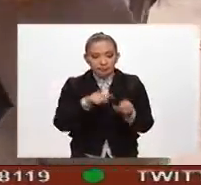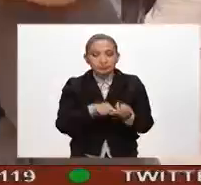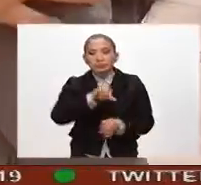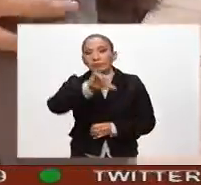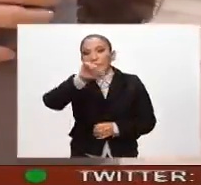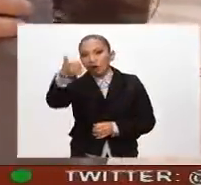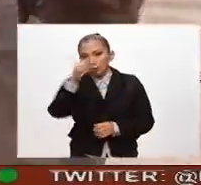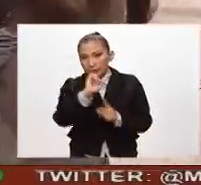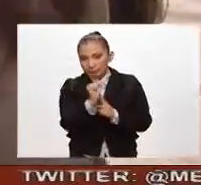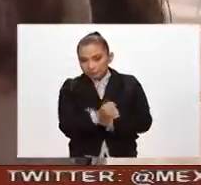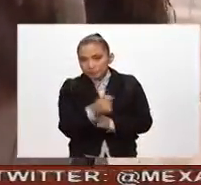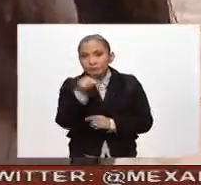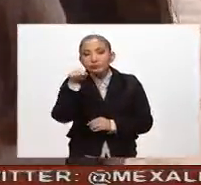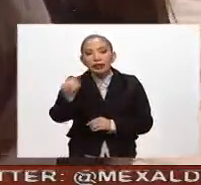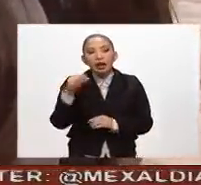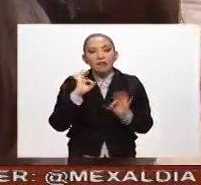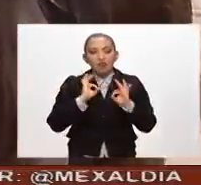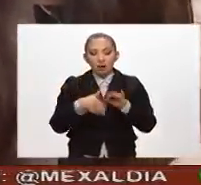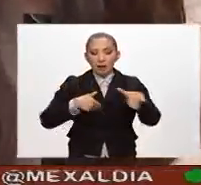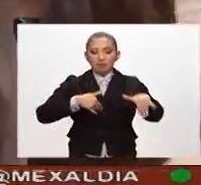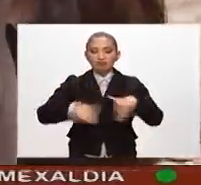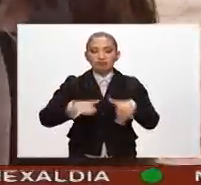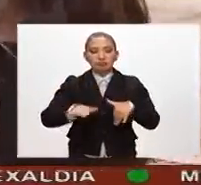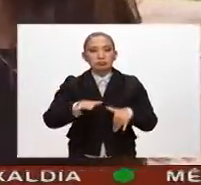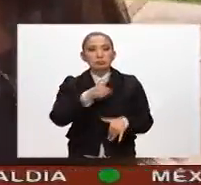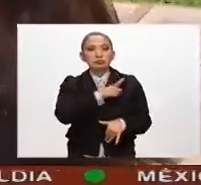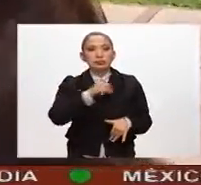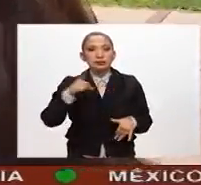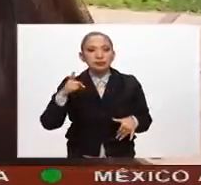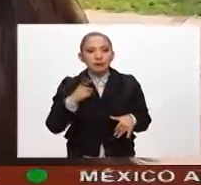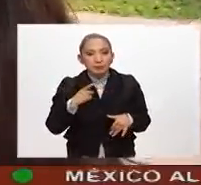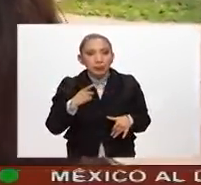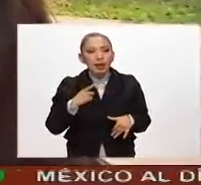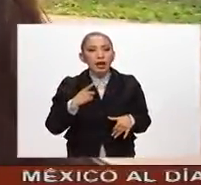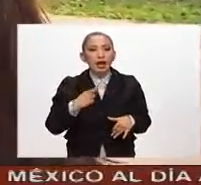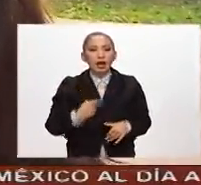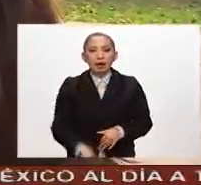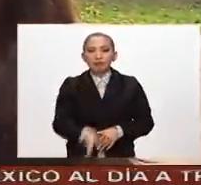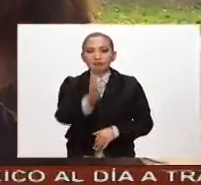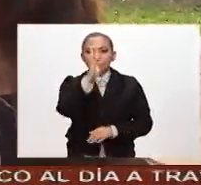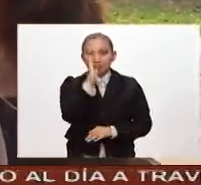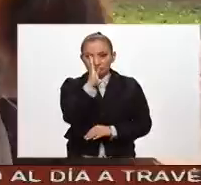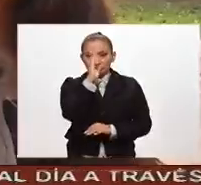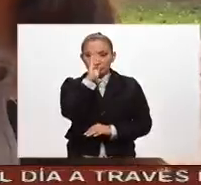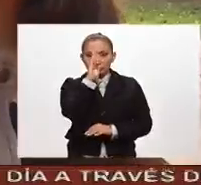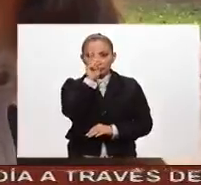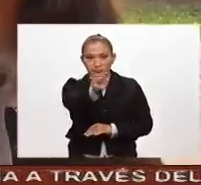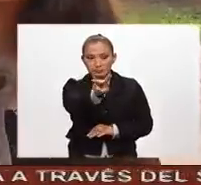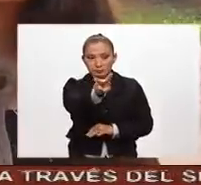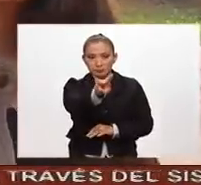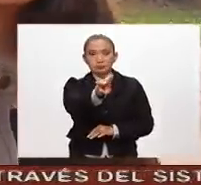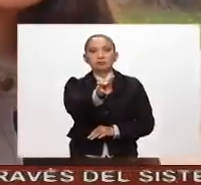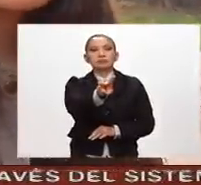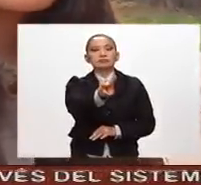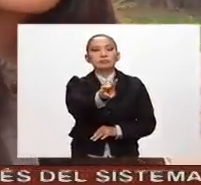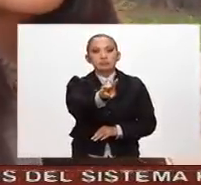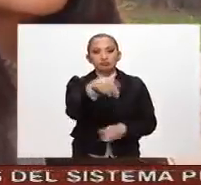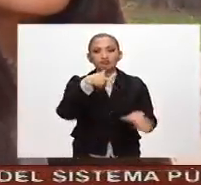Otra de las situaciones es que la forma de caminar de la persona debe de ser un caminado recto mirando hacia el frente.